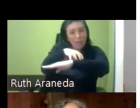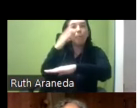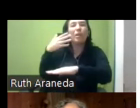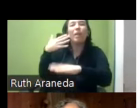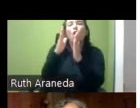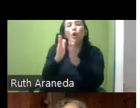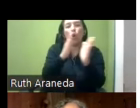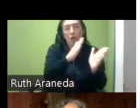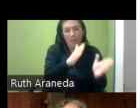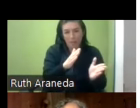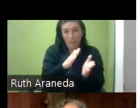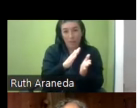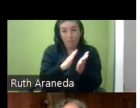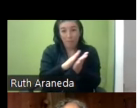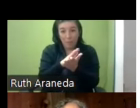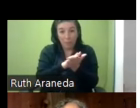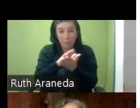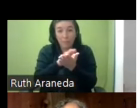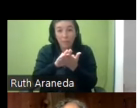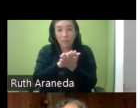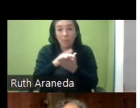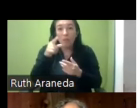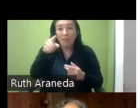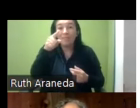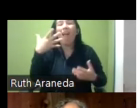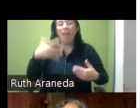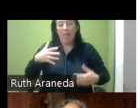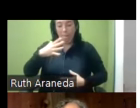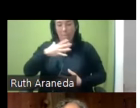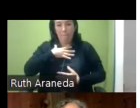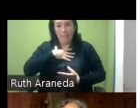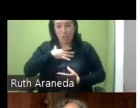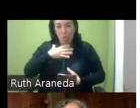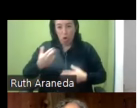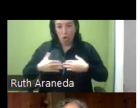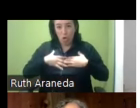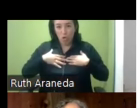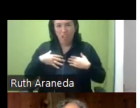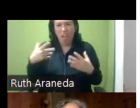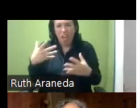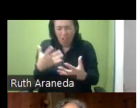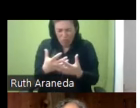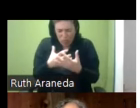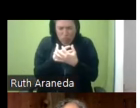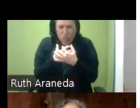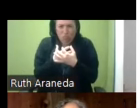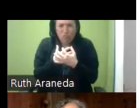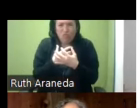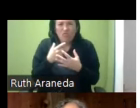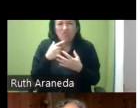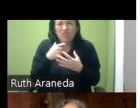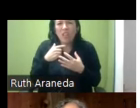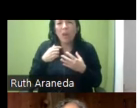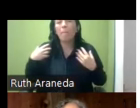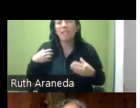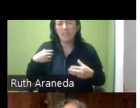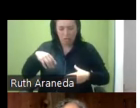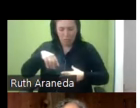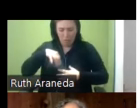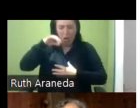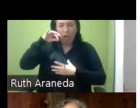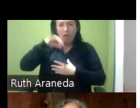acá sobre el pecho, este fardo tenía un portaarpones. Eso